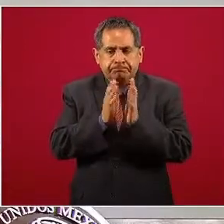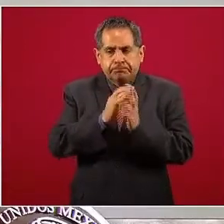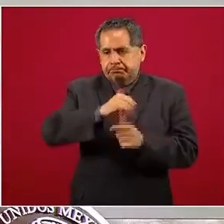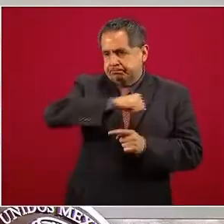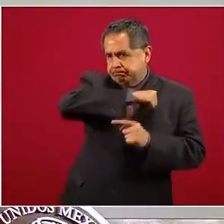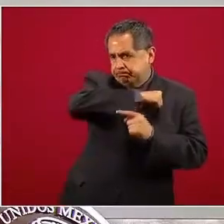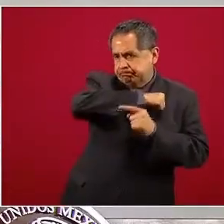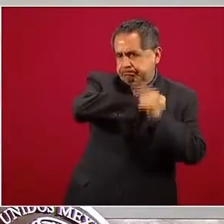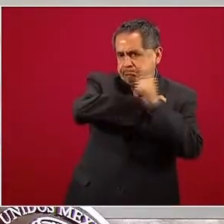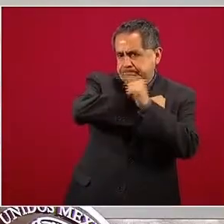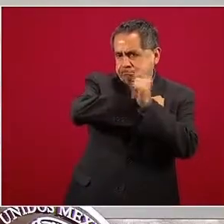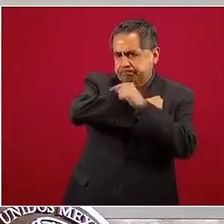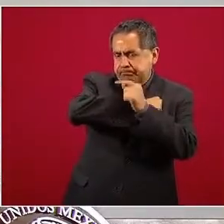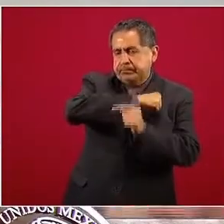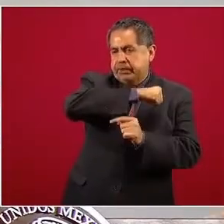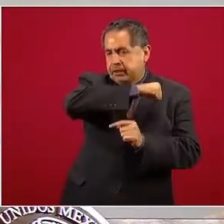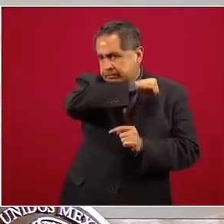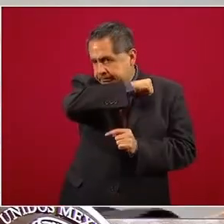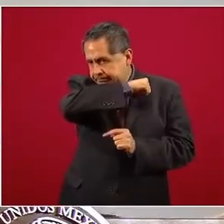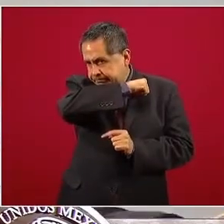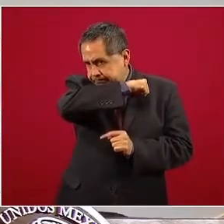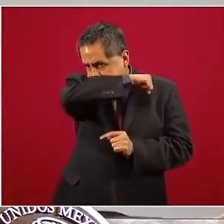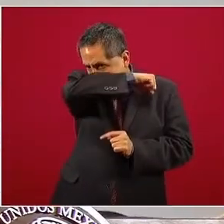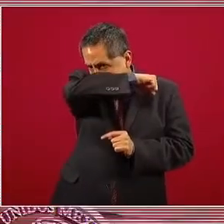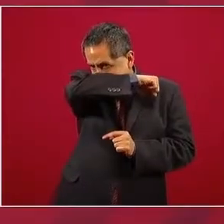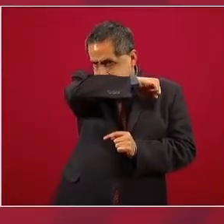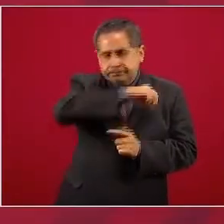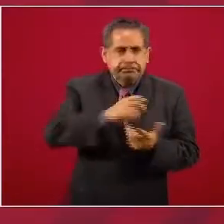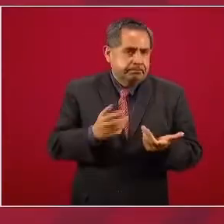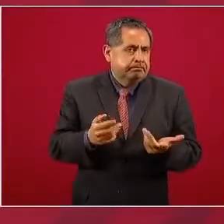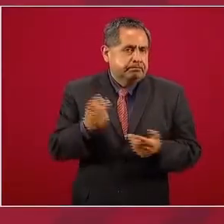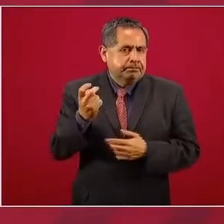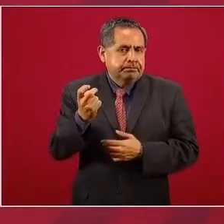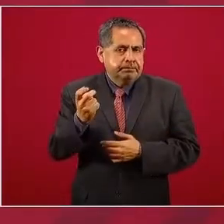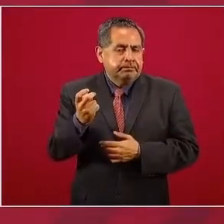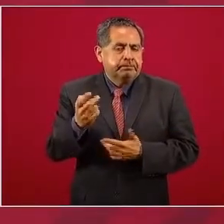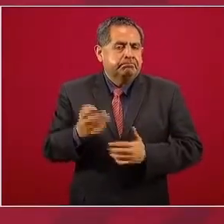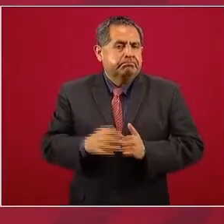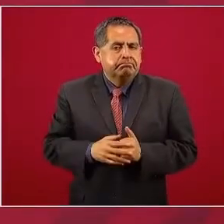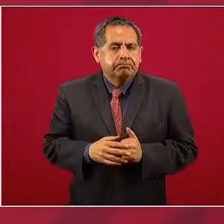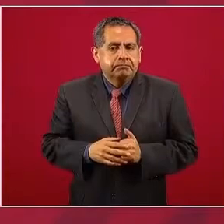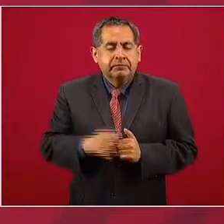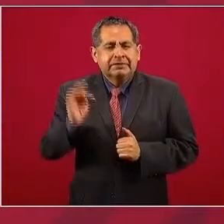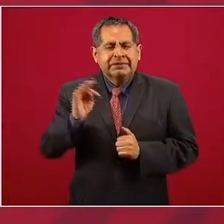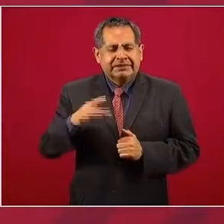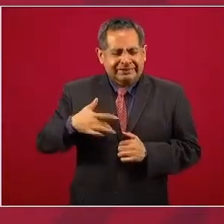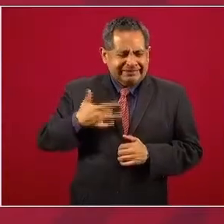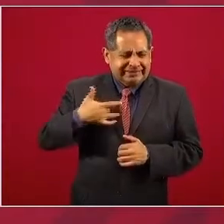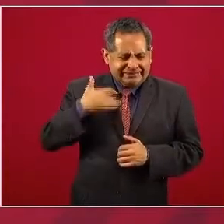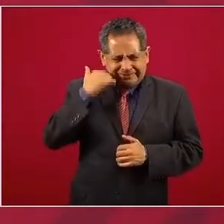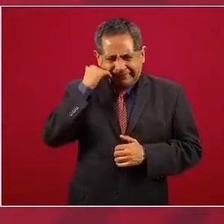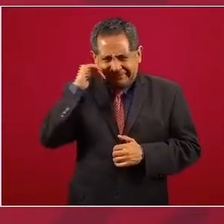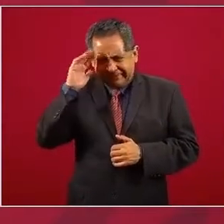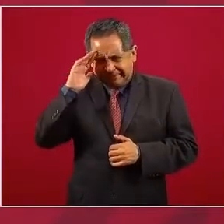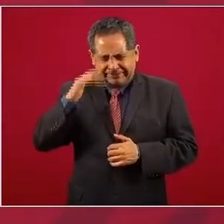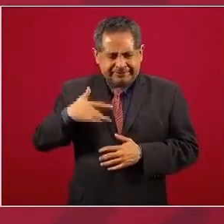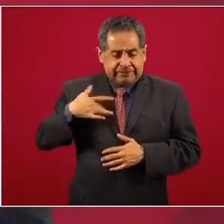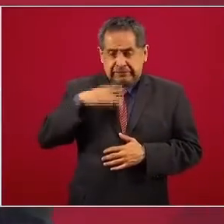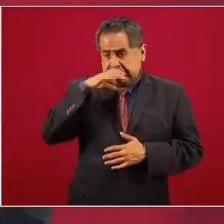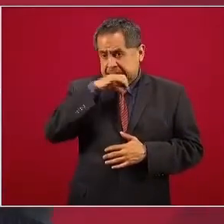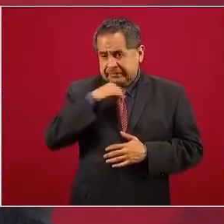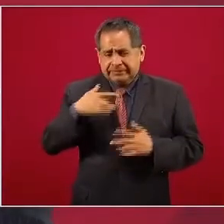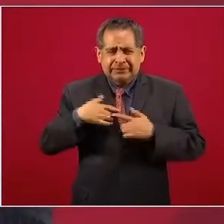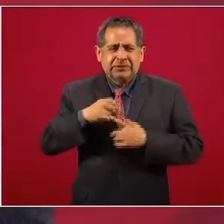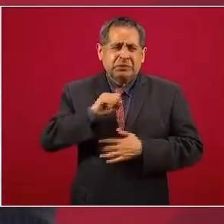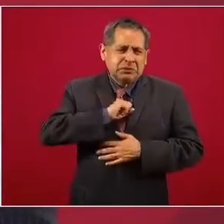del codo para taparse nariz y boca. Y si tiene síntomas, fiebre,